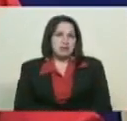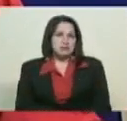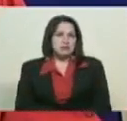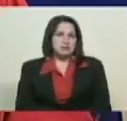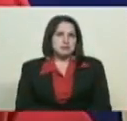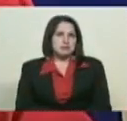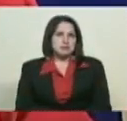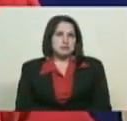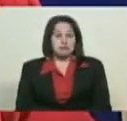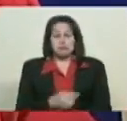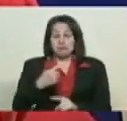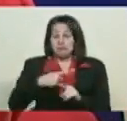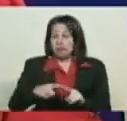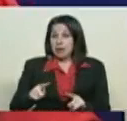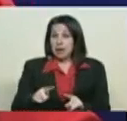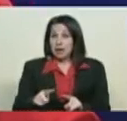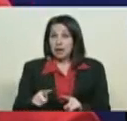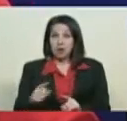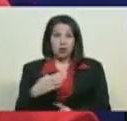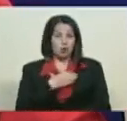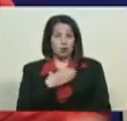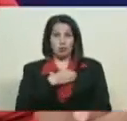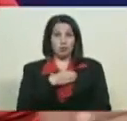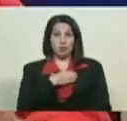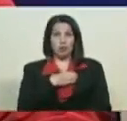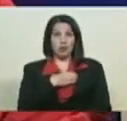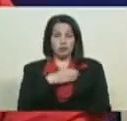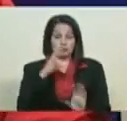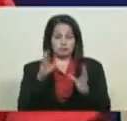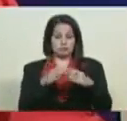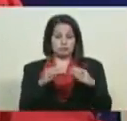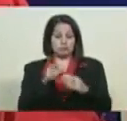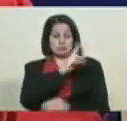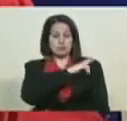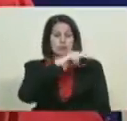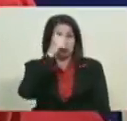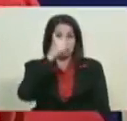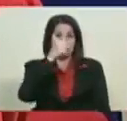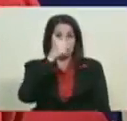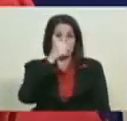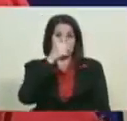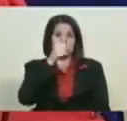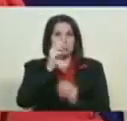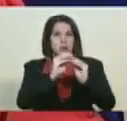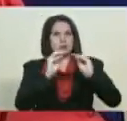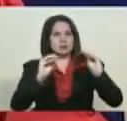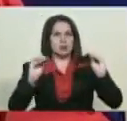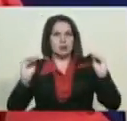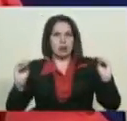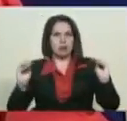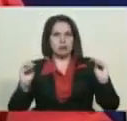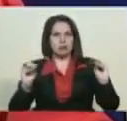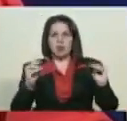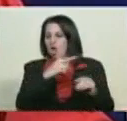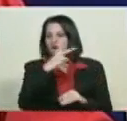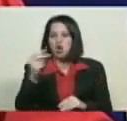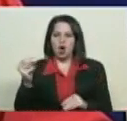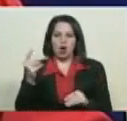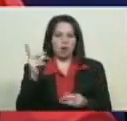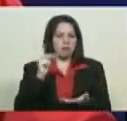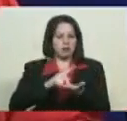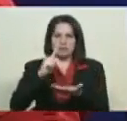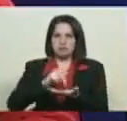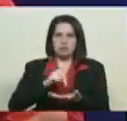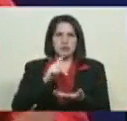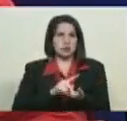para tal fin. Lo que usted no puede, no debería, si usted es directivo de un partido político, llamar a la abstención o a la no participación,